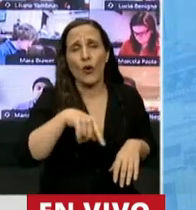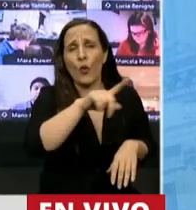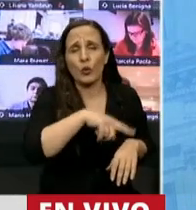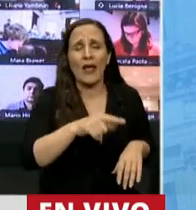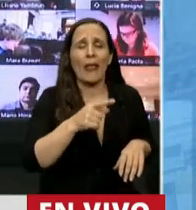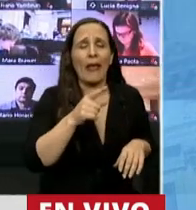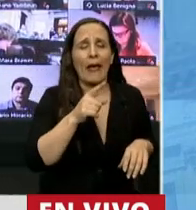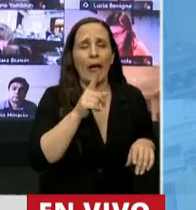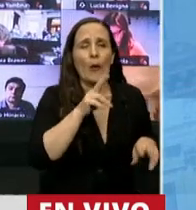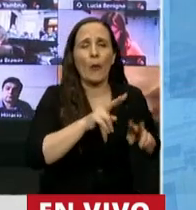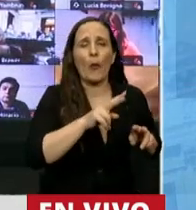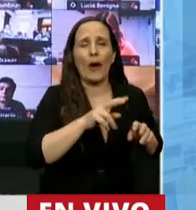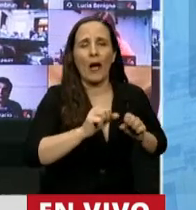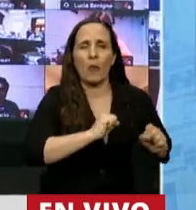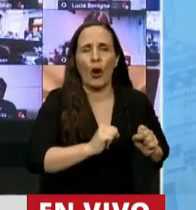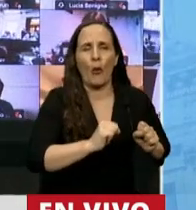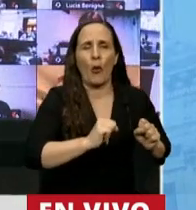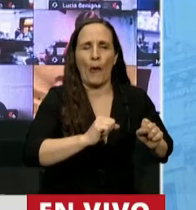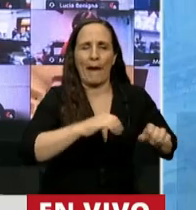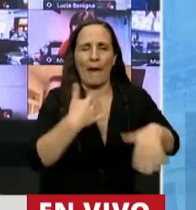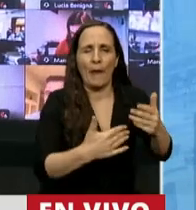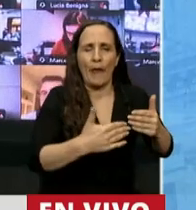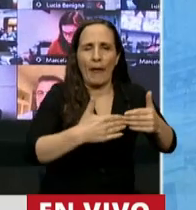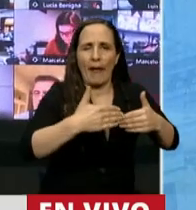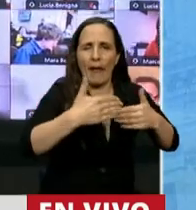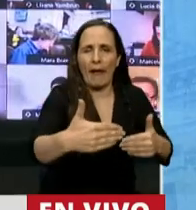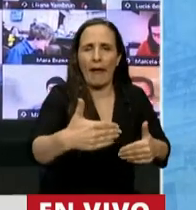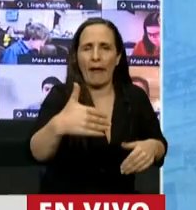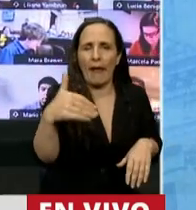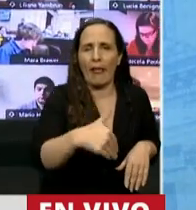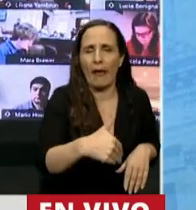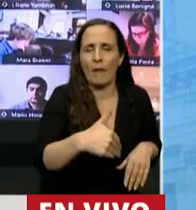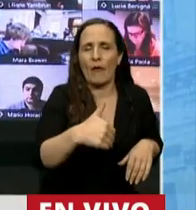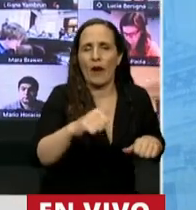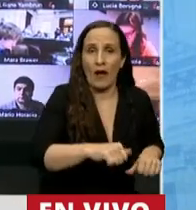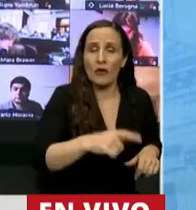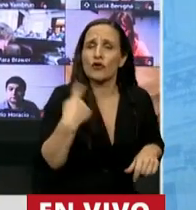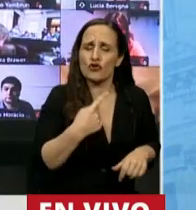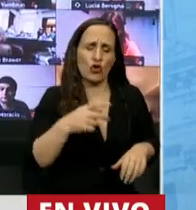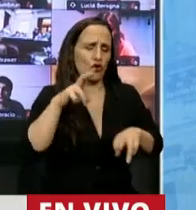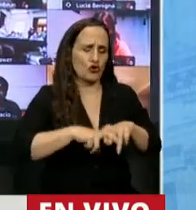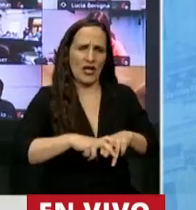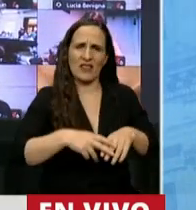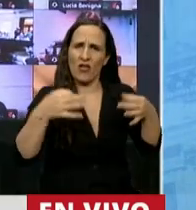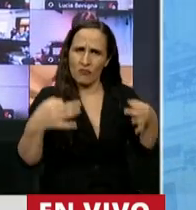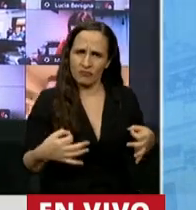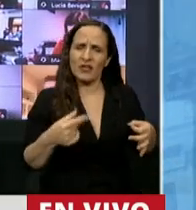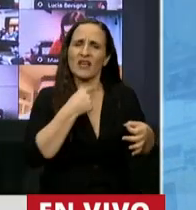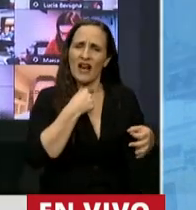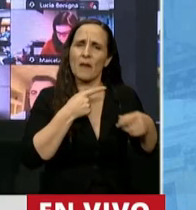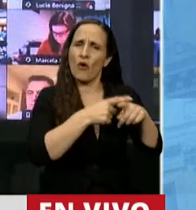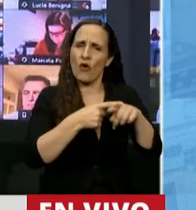intentaran enchastrarla, embarrarla, prorrogarla, hacerla caer. Y acá estamos, sentados y dispuestos a dar la